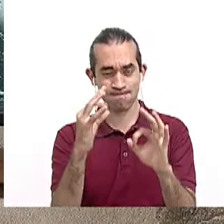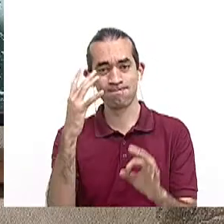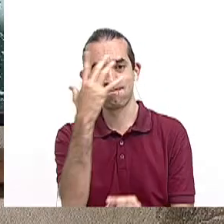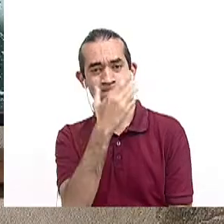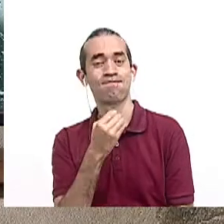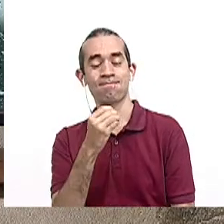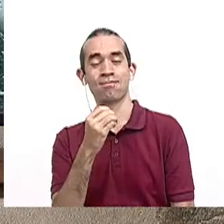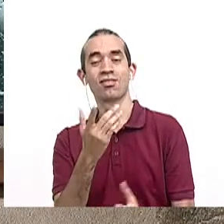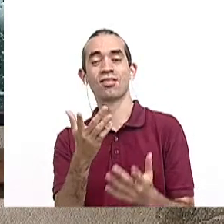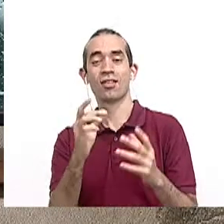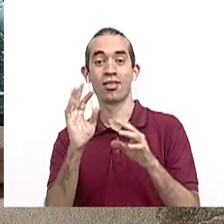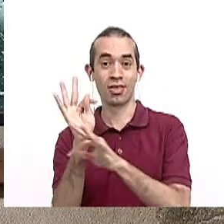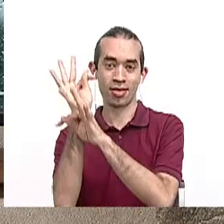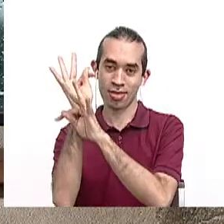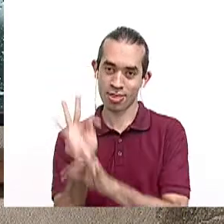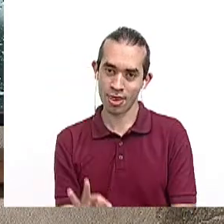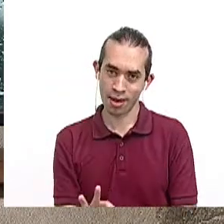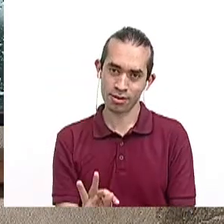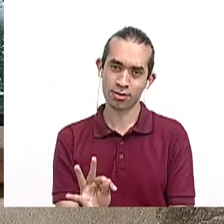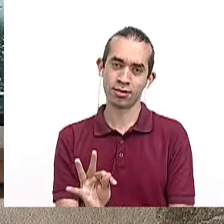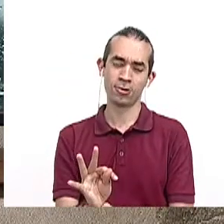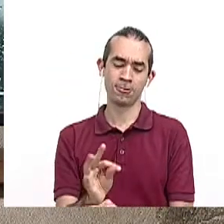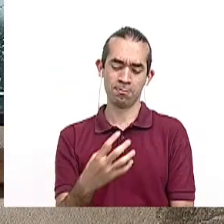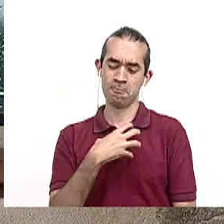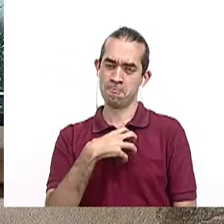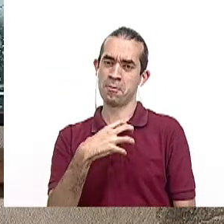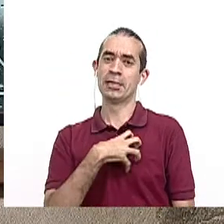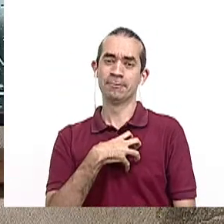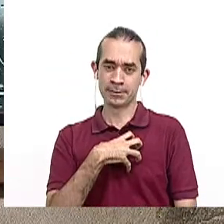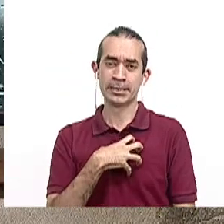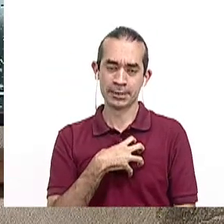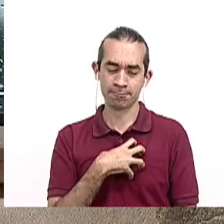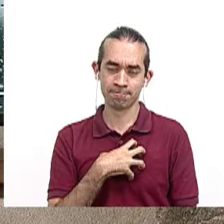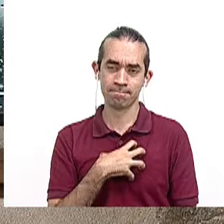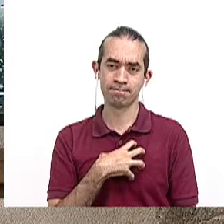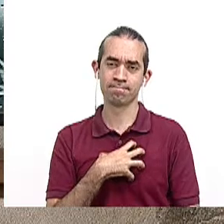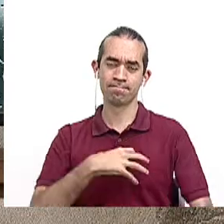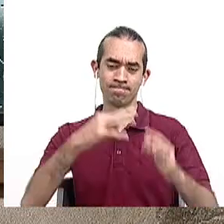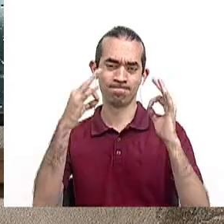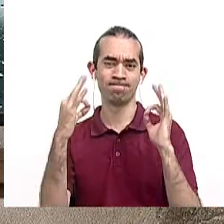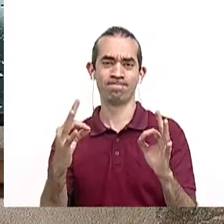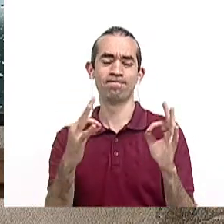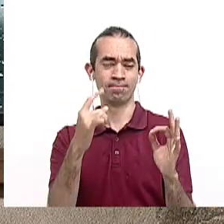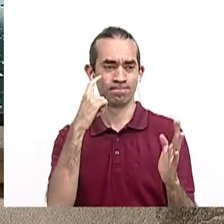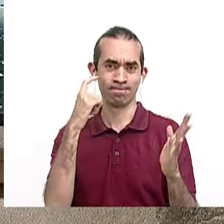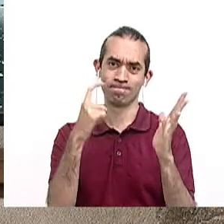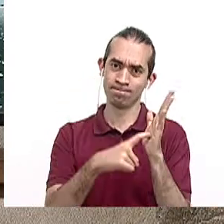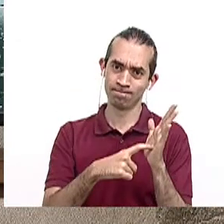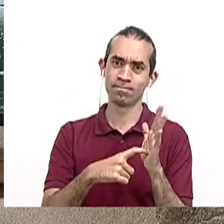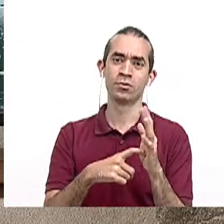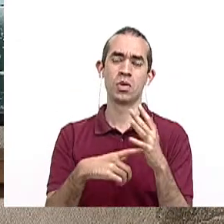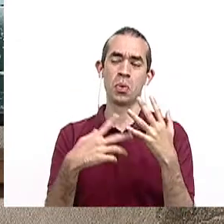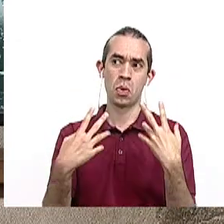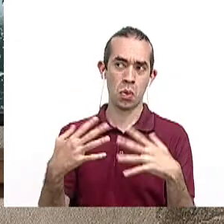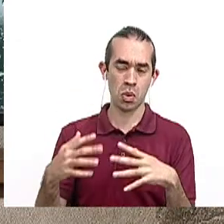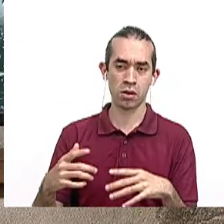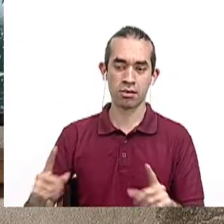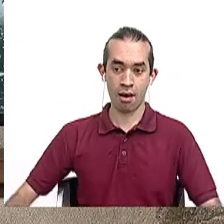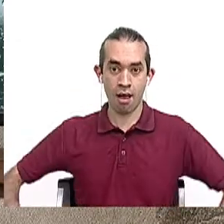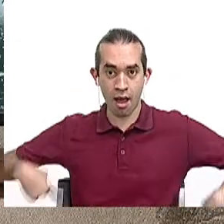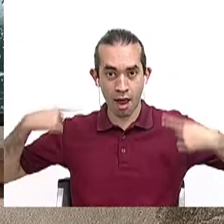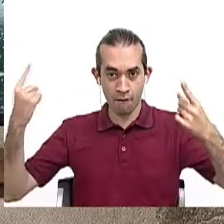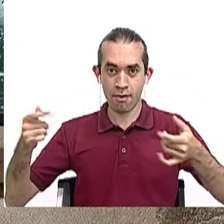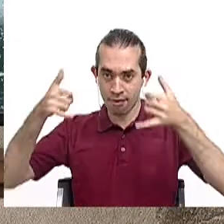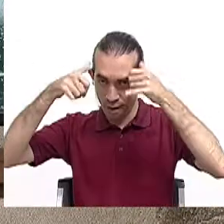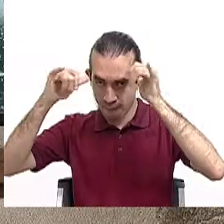conservar estas tradiciones tan nuestras y además con tanta distinción como lo es el boyeo y la carreta.